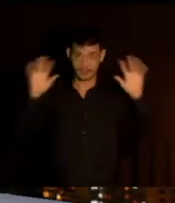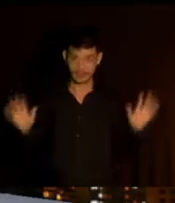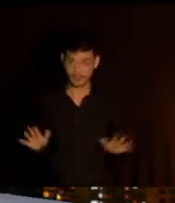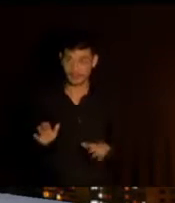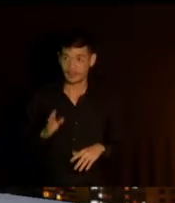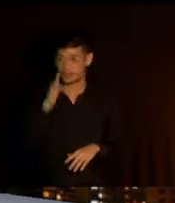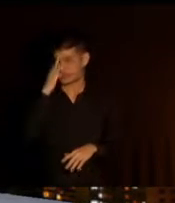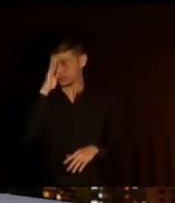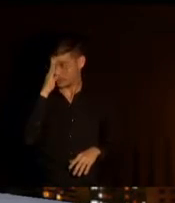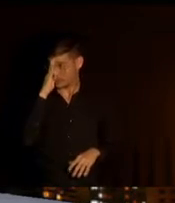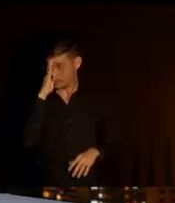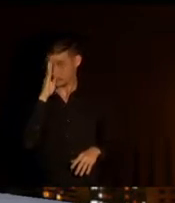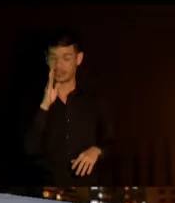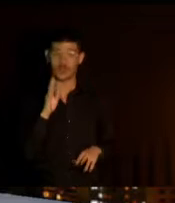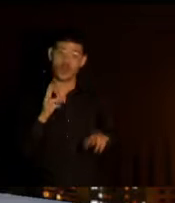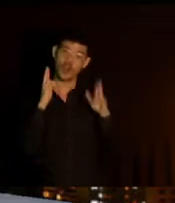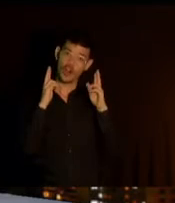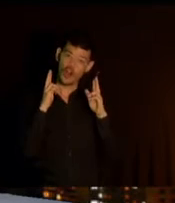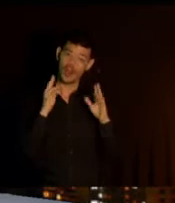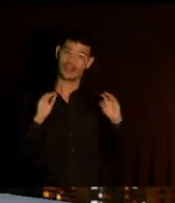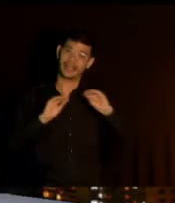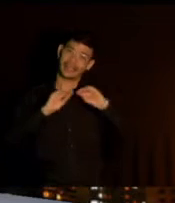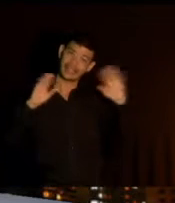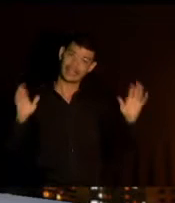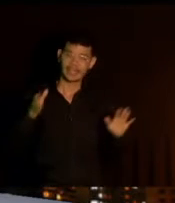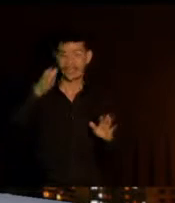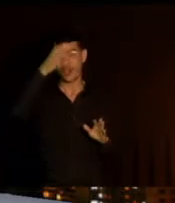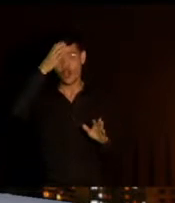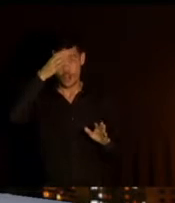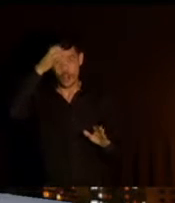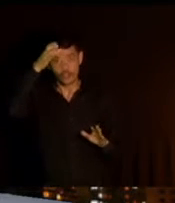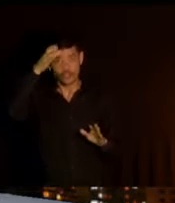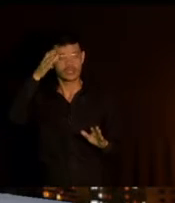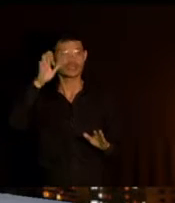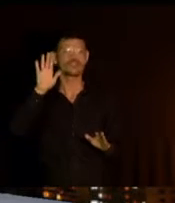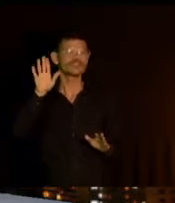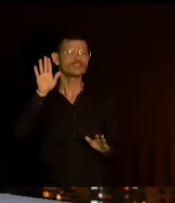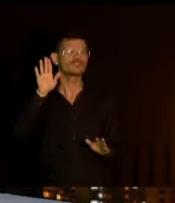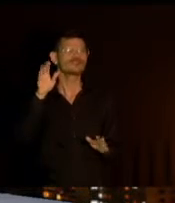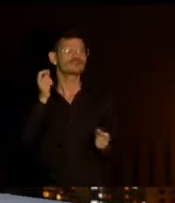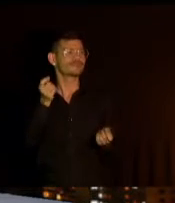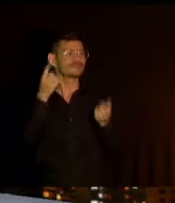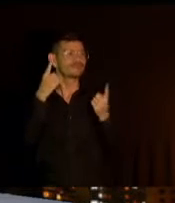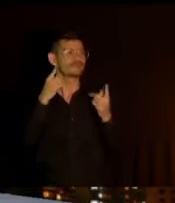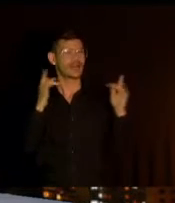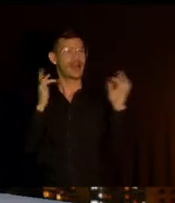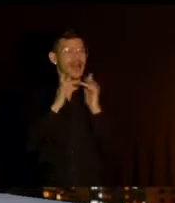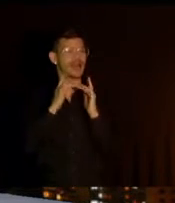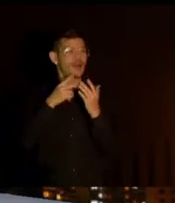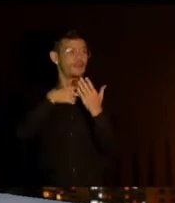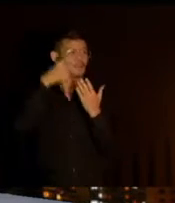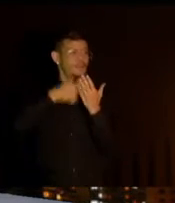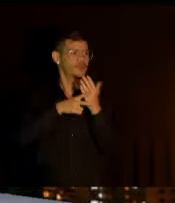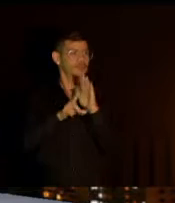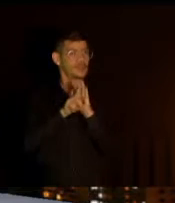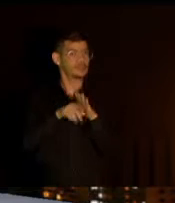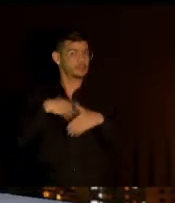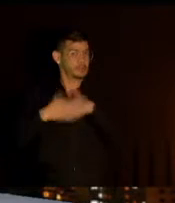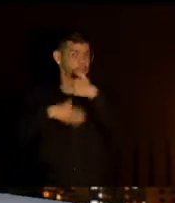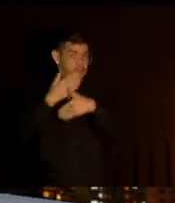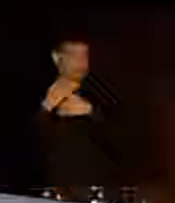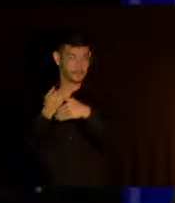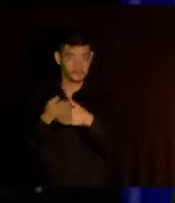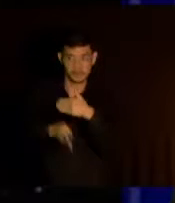dejarles claro los conceptos que se tienen en torno al proyecto de ley para así seguir avanzando.